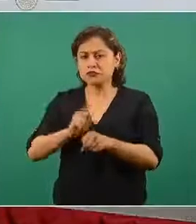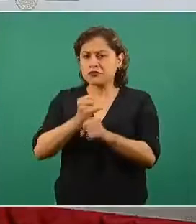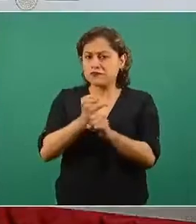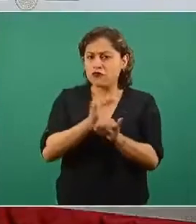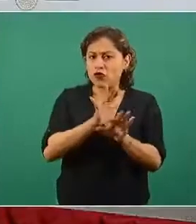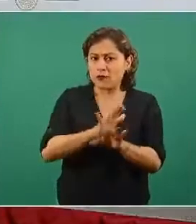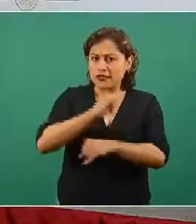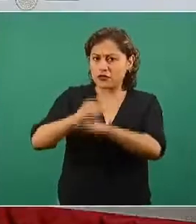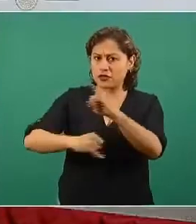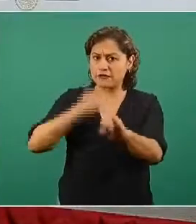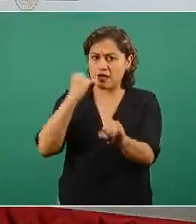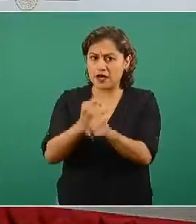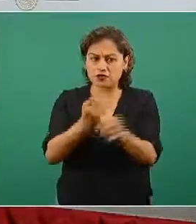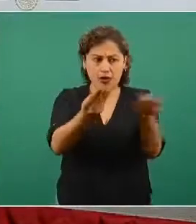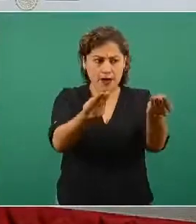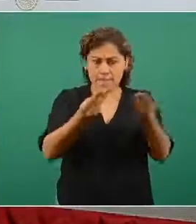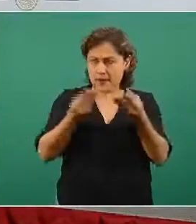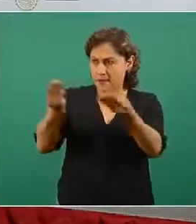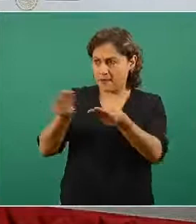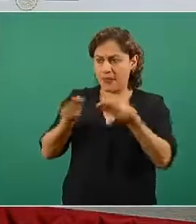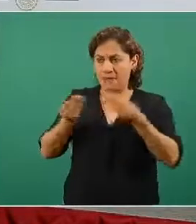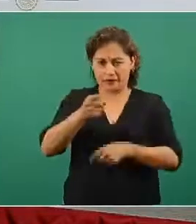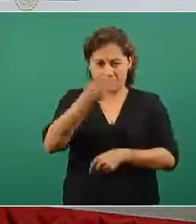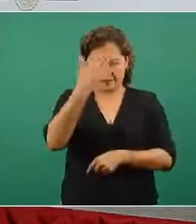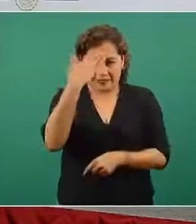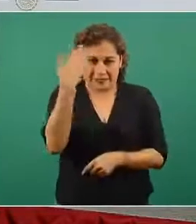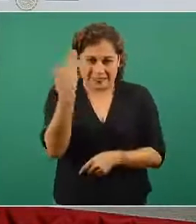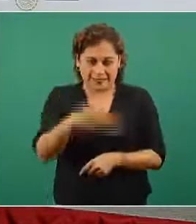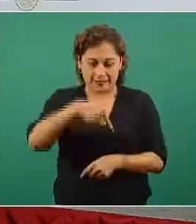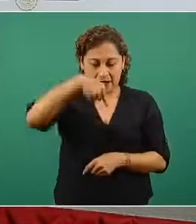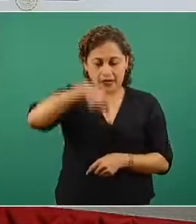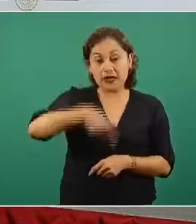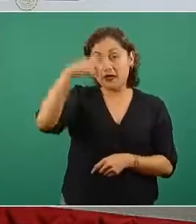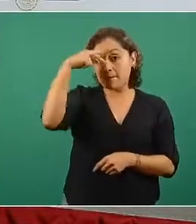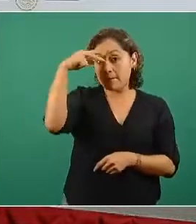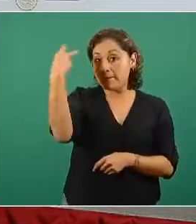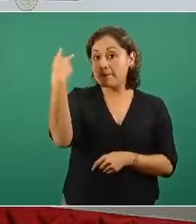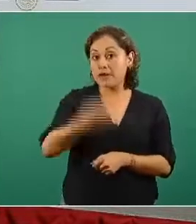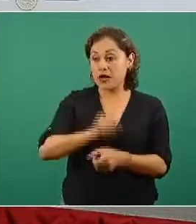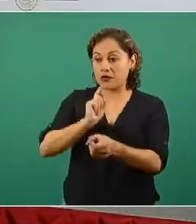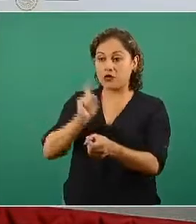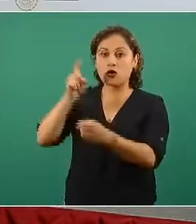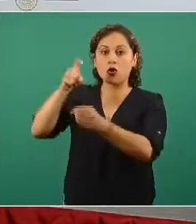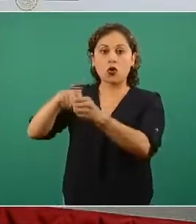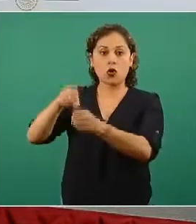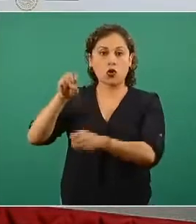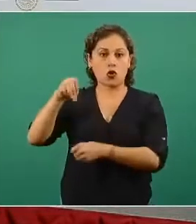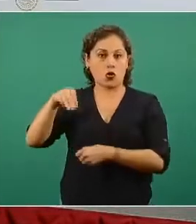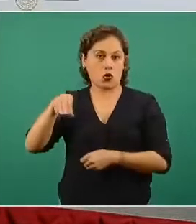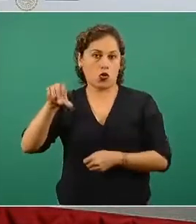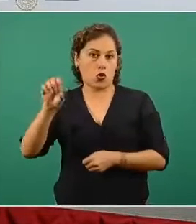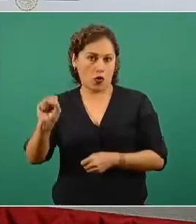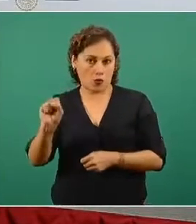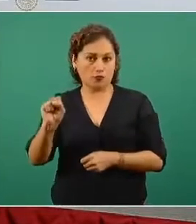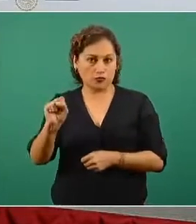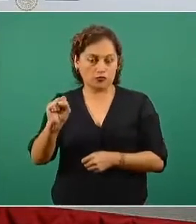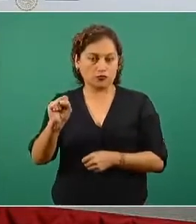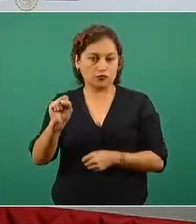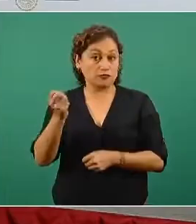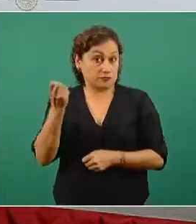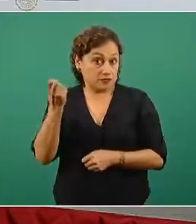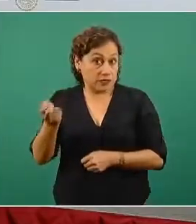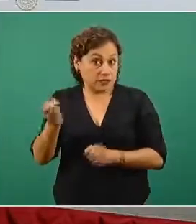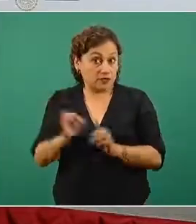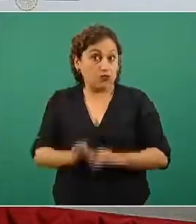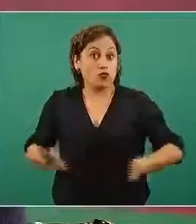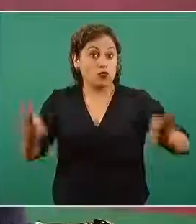información internacionales. Como ustedes saben, México como país es miembro de la Organización Mundial de la Salud, miembro obviamente también